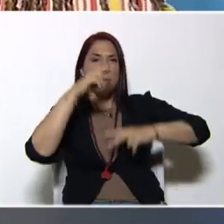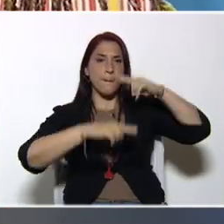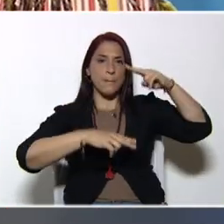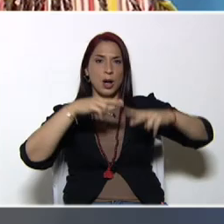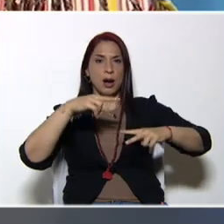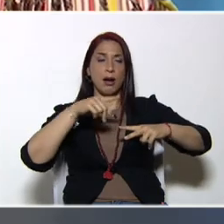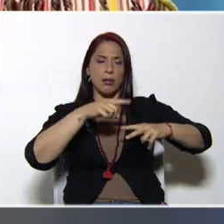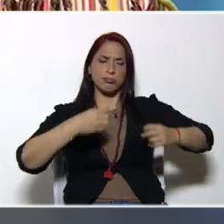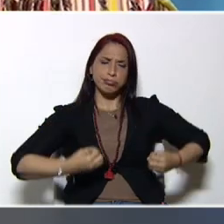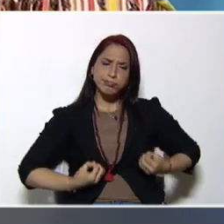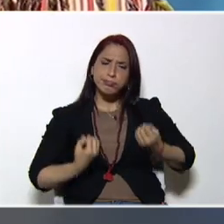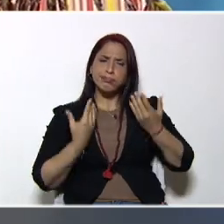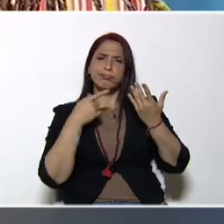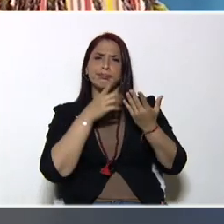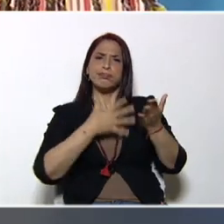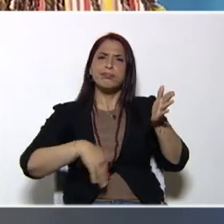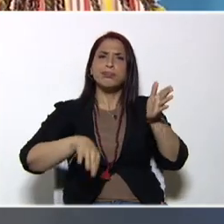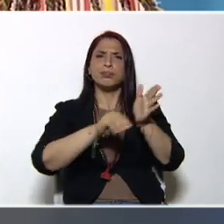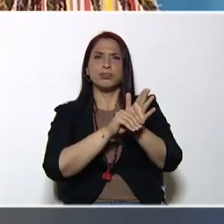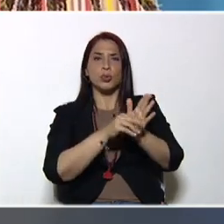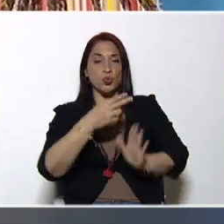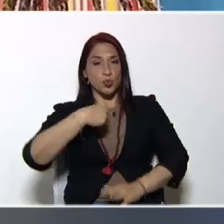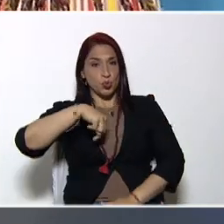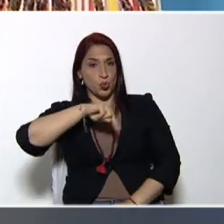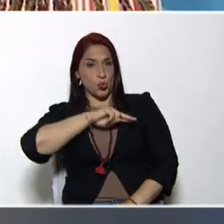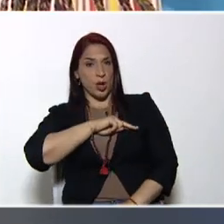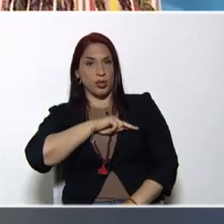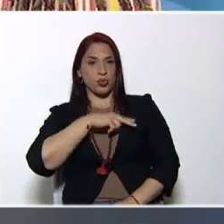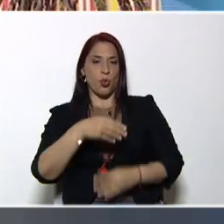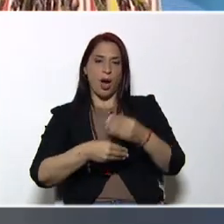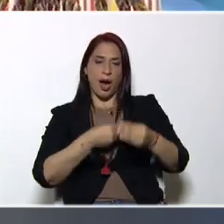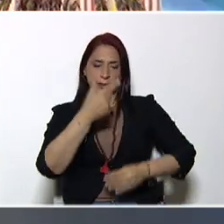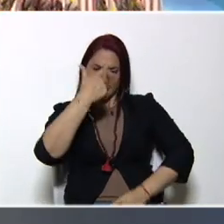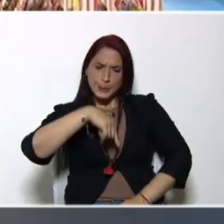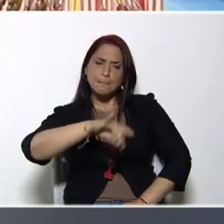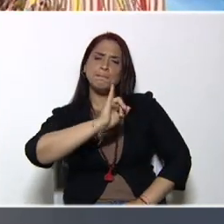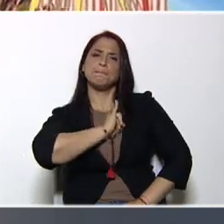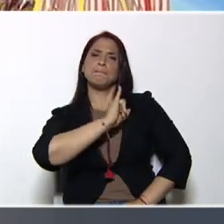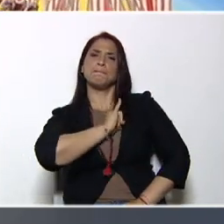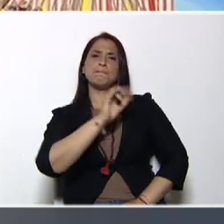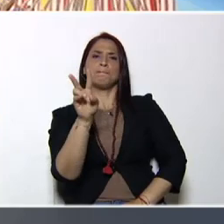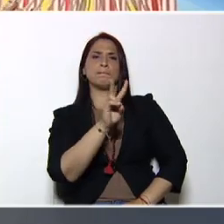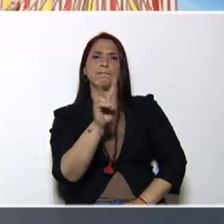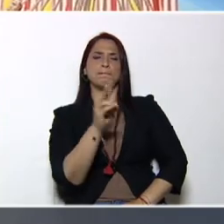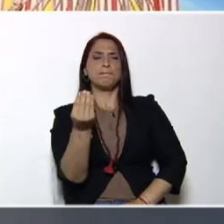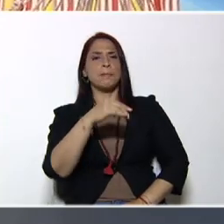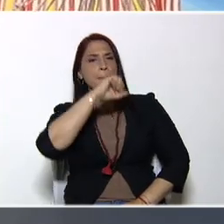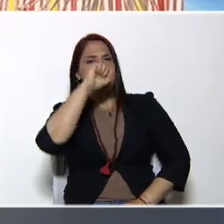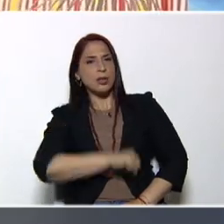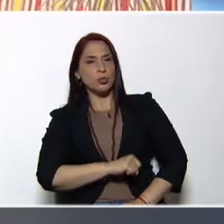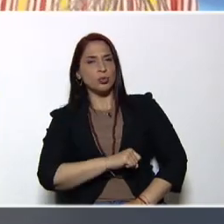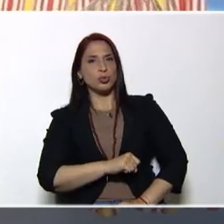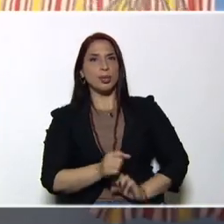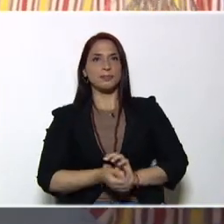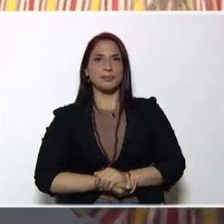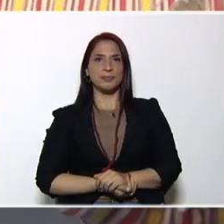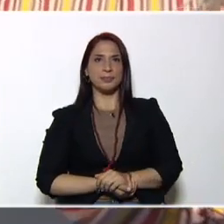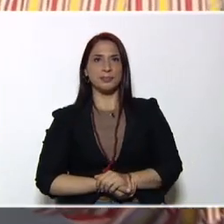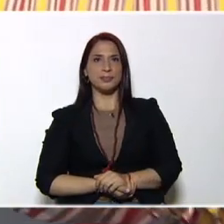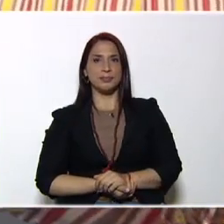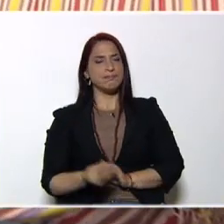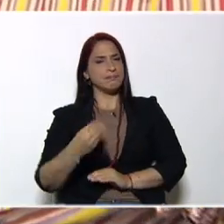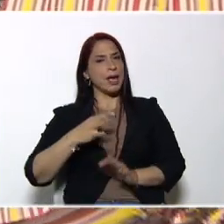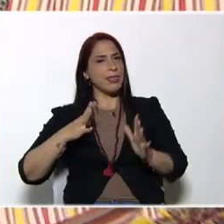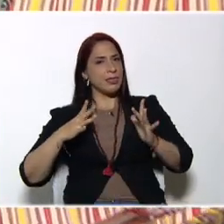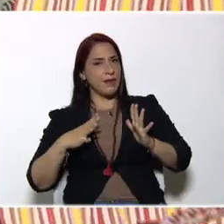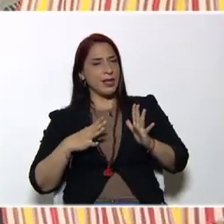esa expresión, ese rescate por lo nuestro, por lo que nos hace ser venezolanos y lo que más nos gusta, tomando en cuenta que no lo conozcan, para que sea más